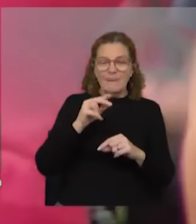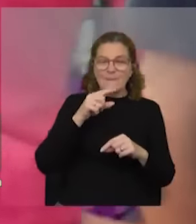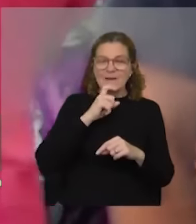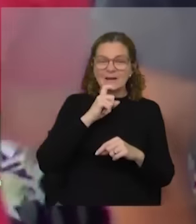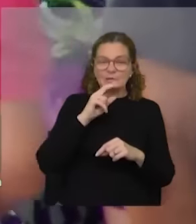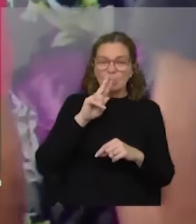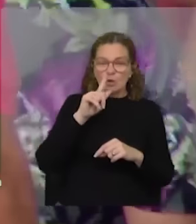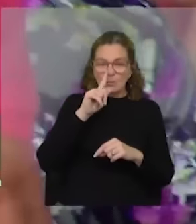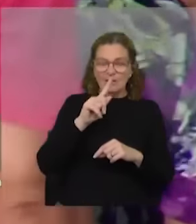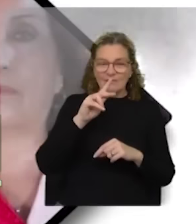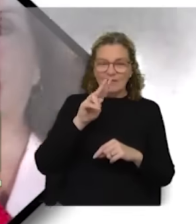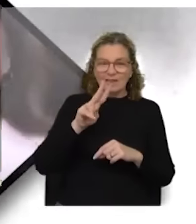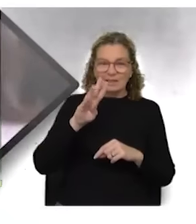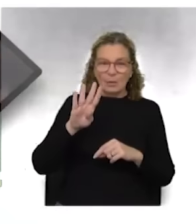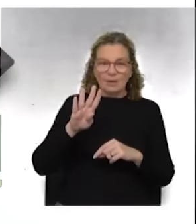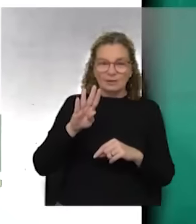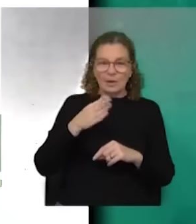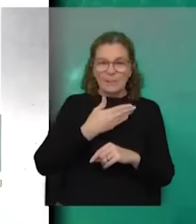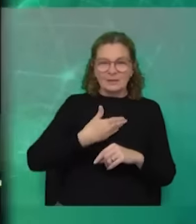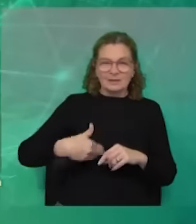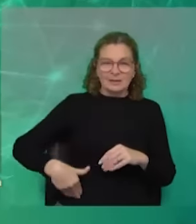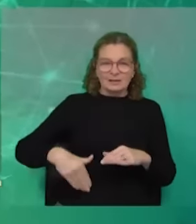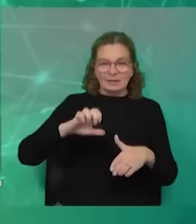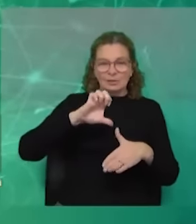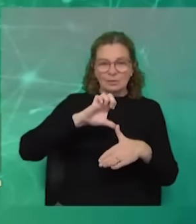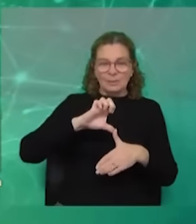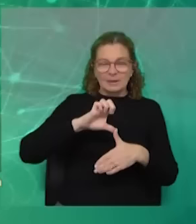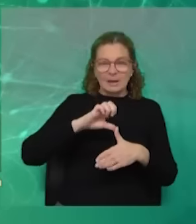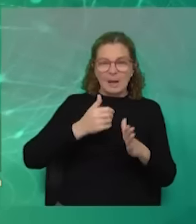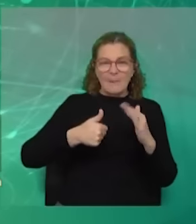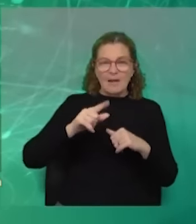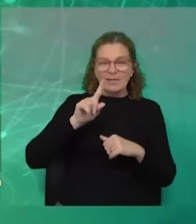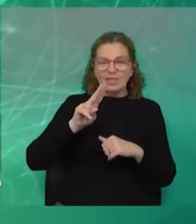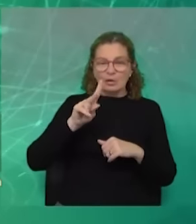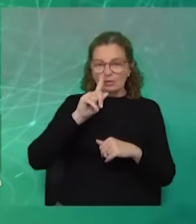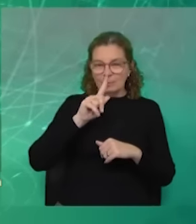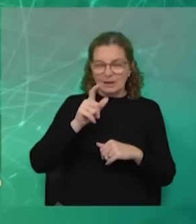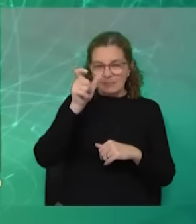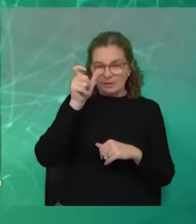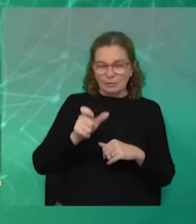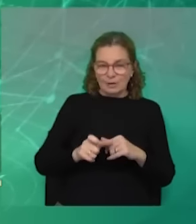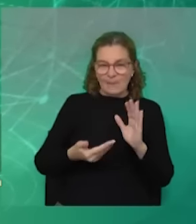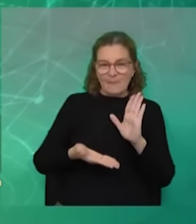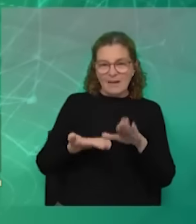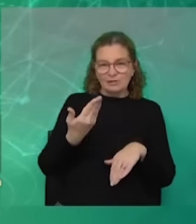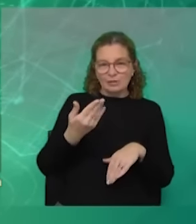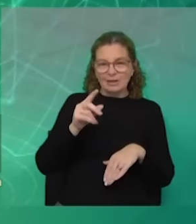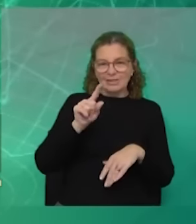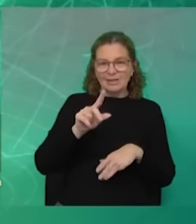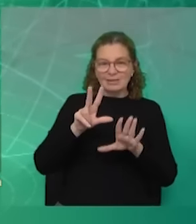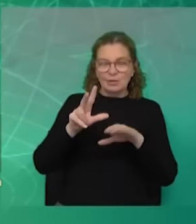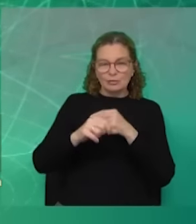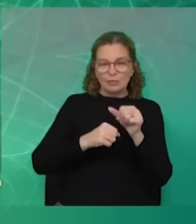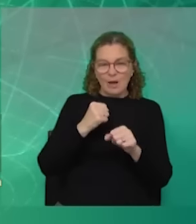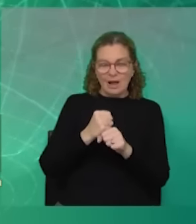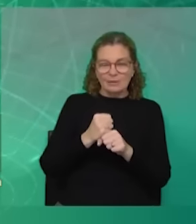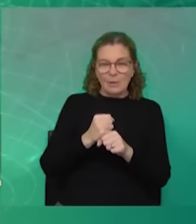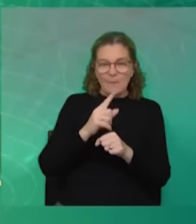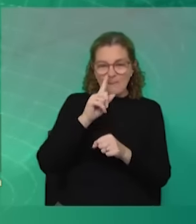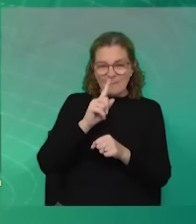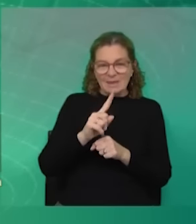ranking mensual de popularidad presidencial en Sudamérica con más de 12,000 entrevistas a personas mayores de 18 años a una escala de entre